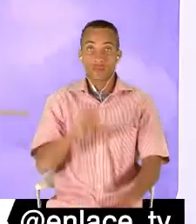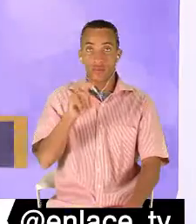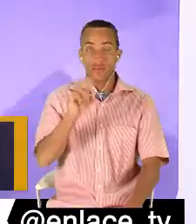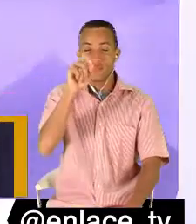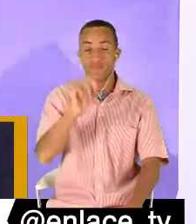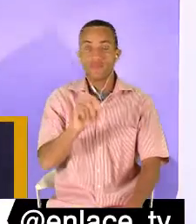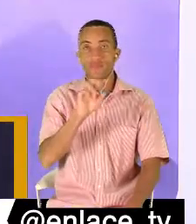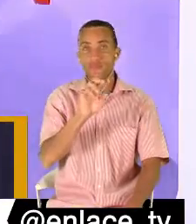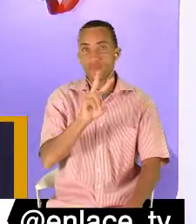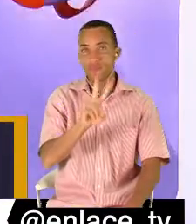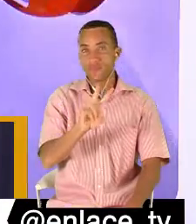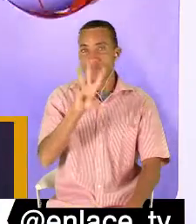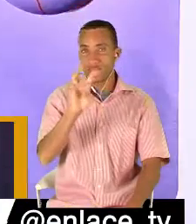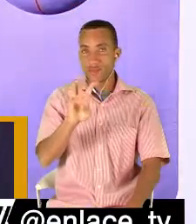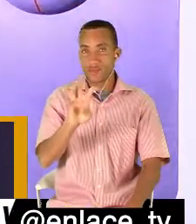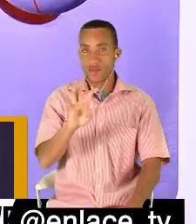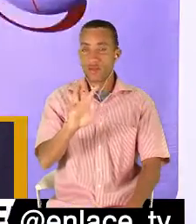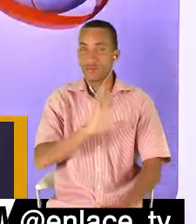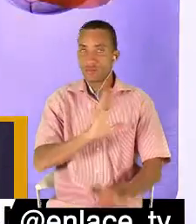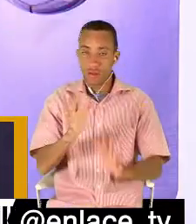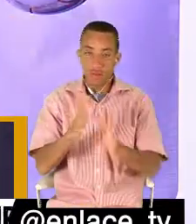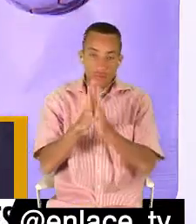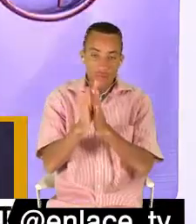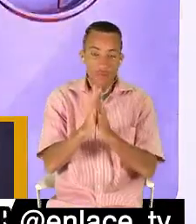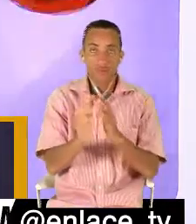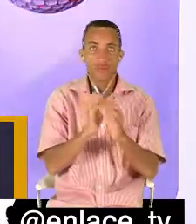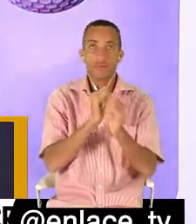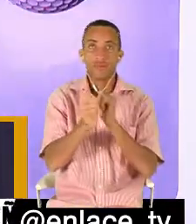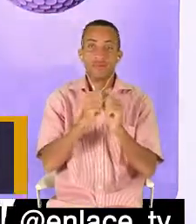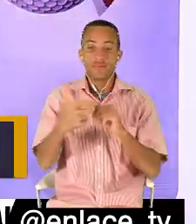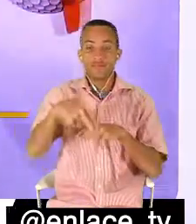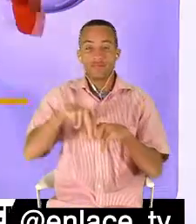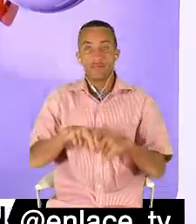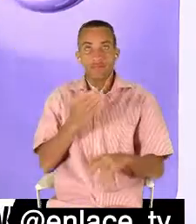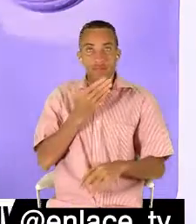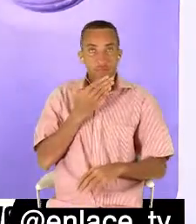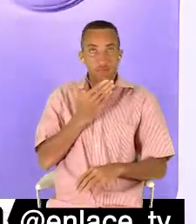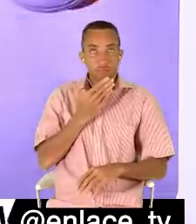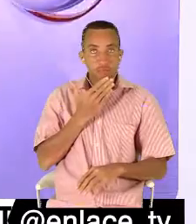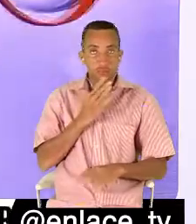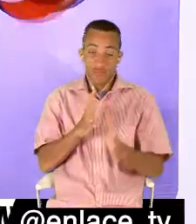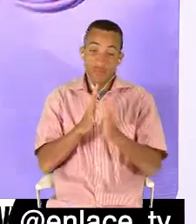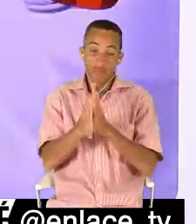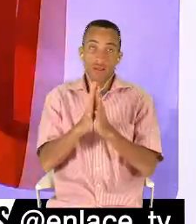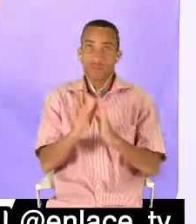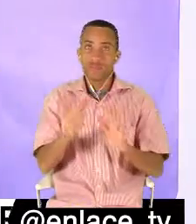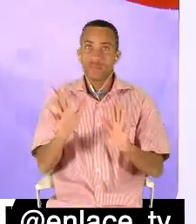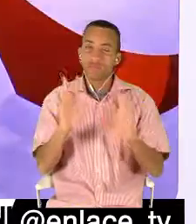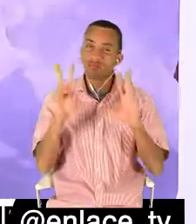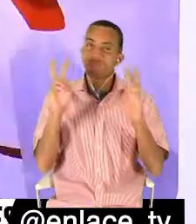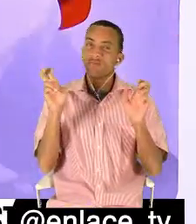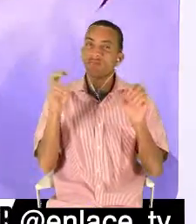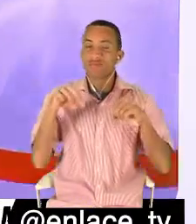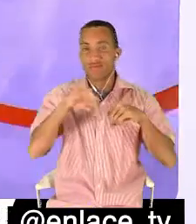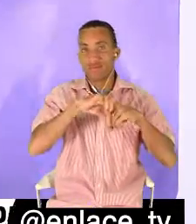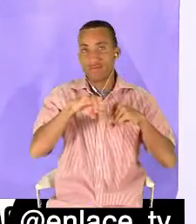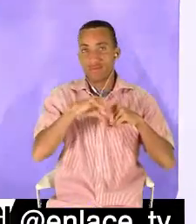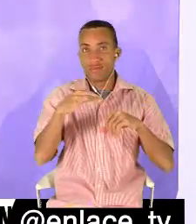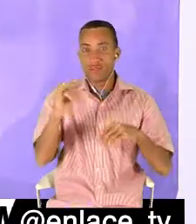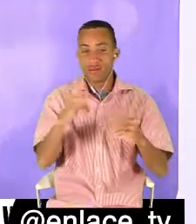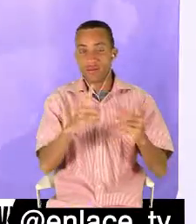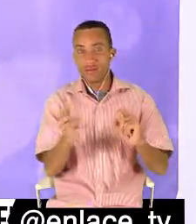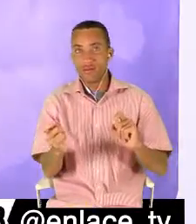6:29 llega la información deportiva a Enlace Noticias. Pónganse cómodos, esta es la información. Hablemos de Alianza Petrolera porque todo está listo